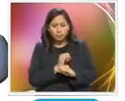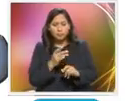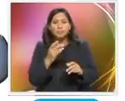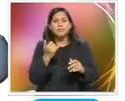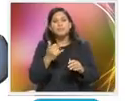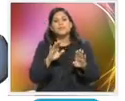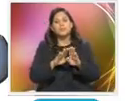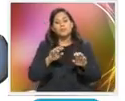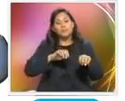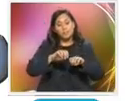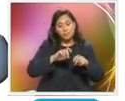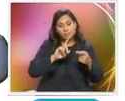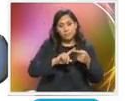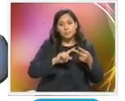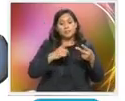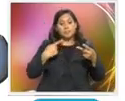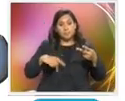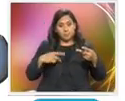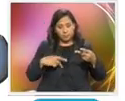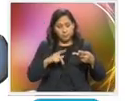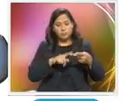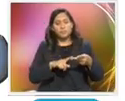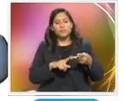fíjate, empresas, personas,